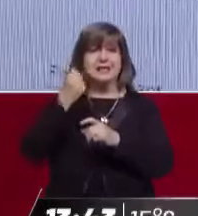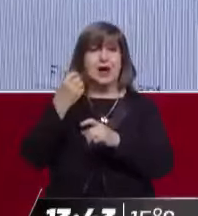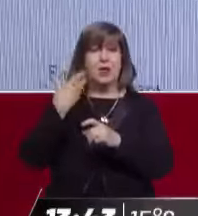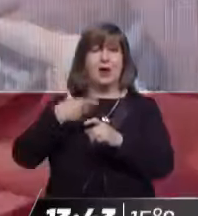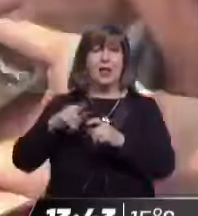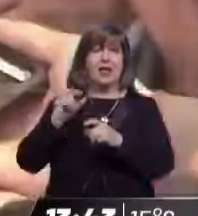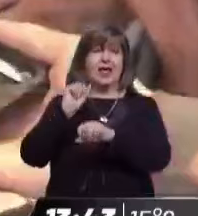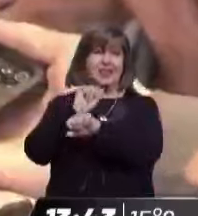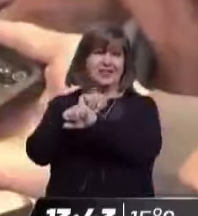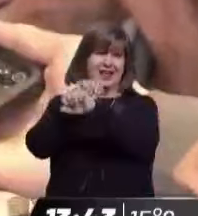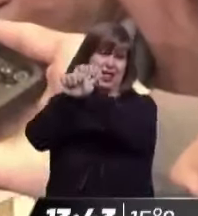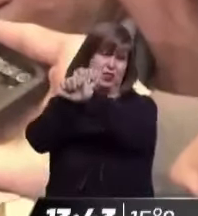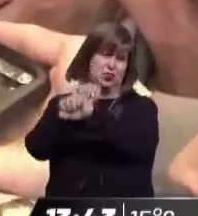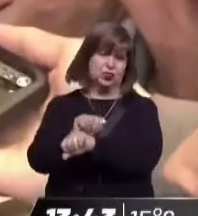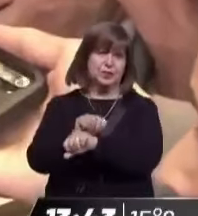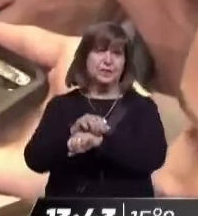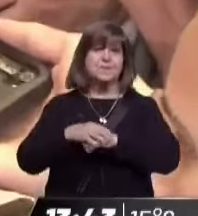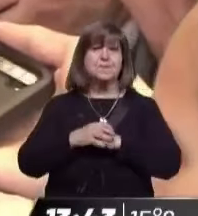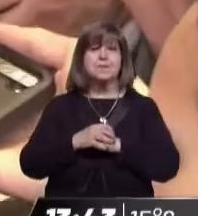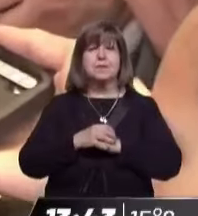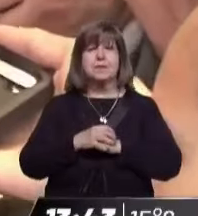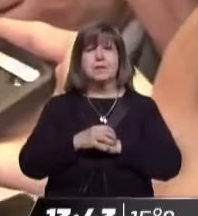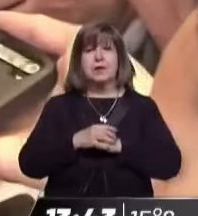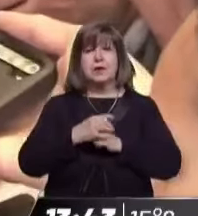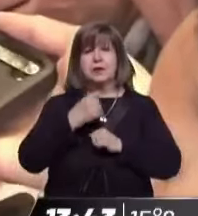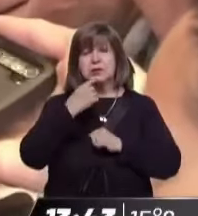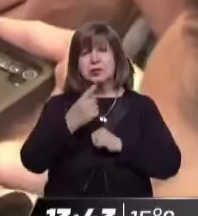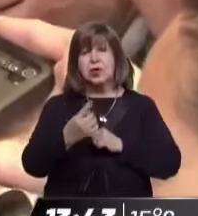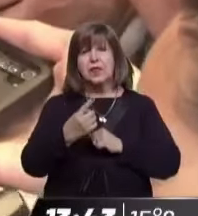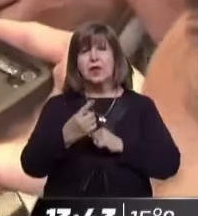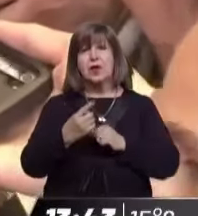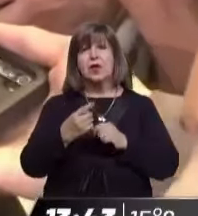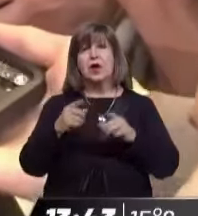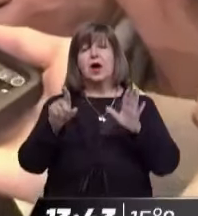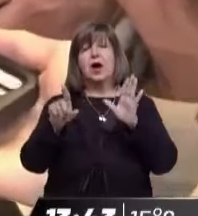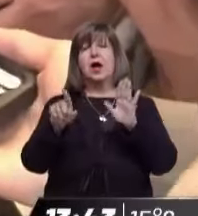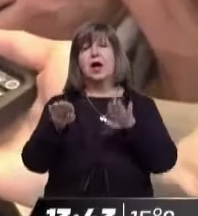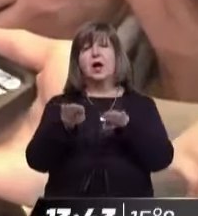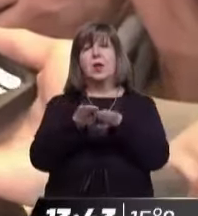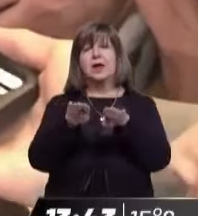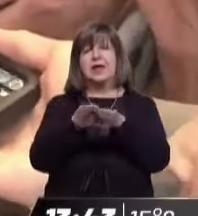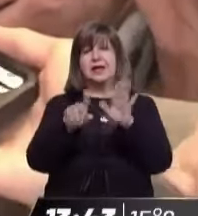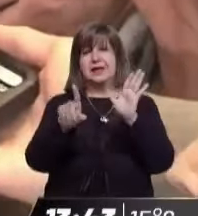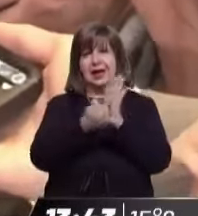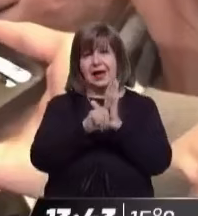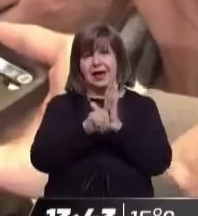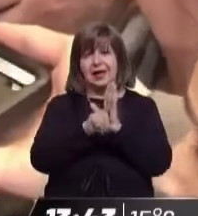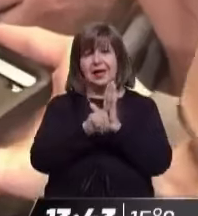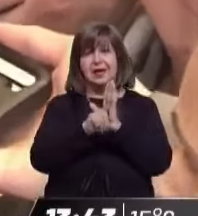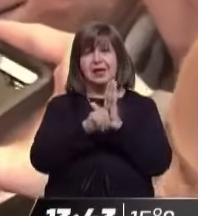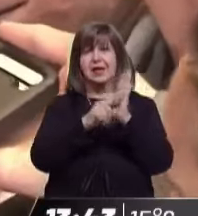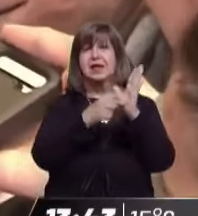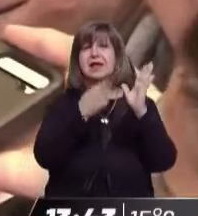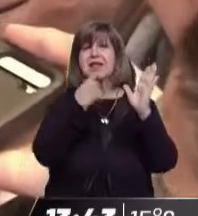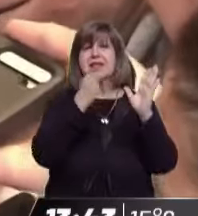es la igualdad ante la ley, ¿no? Es decir, a los 70 años las personas que están